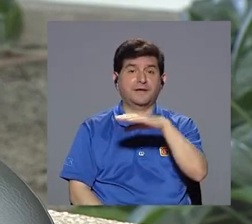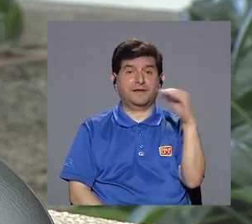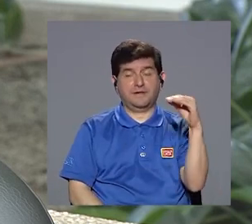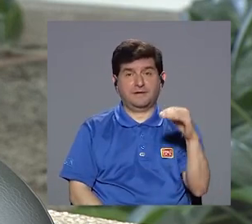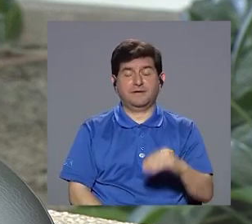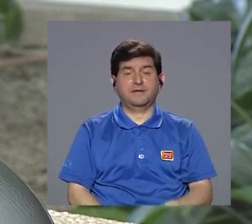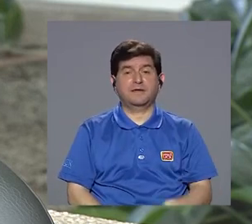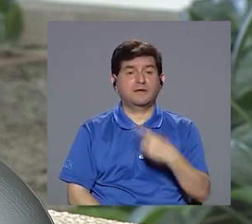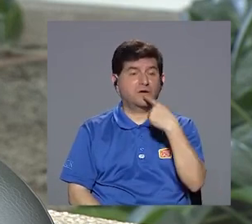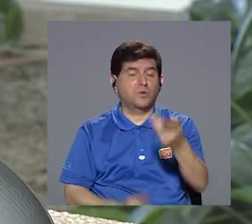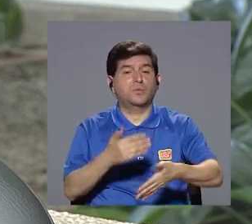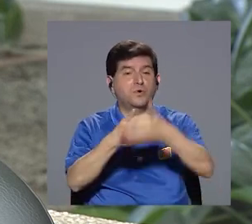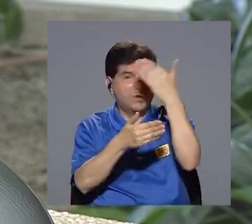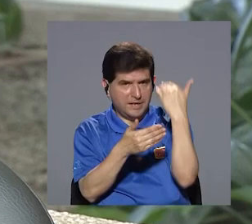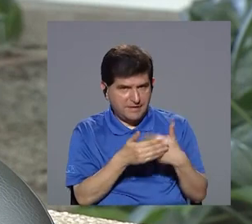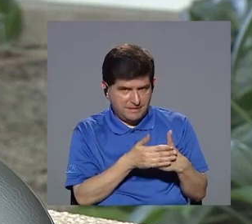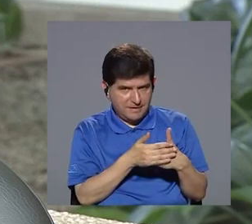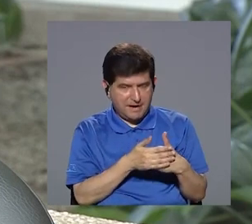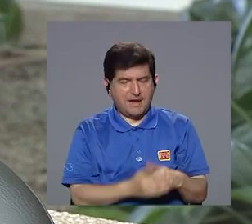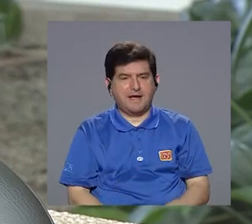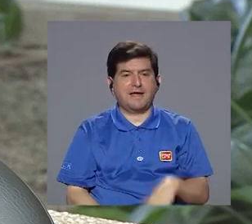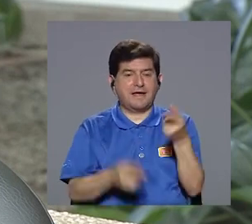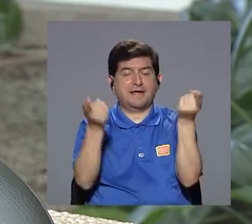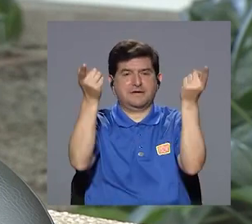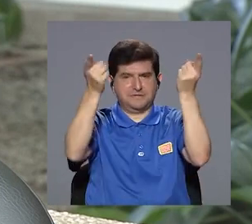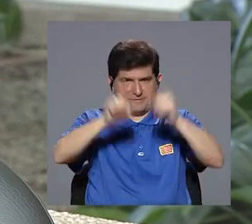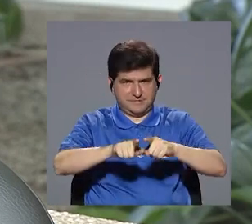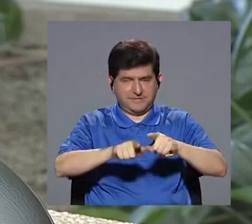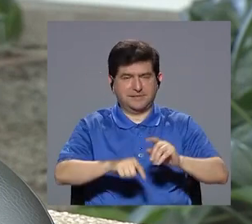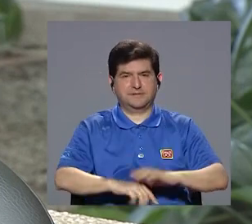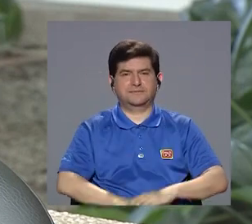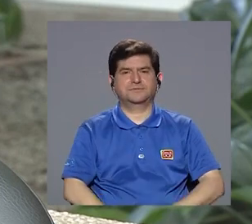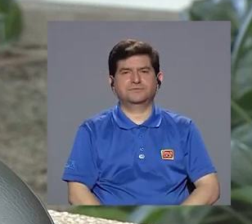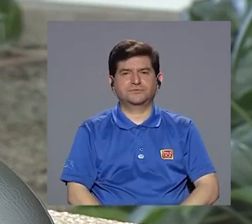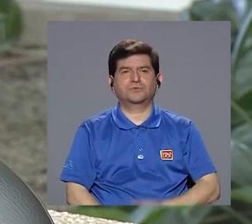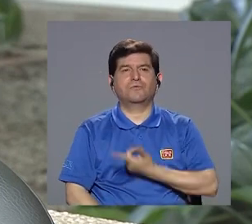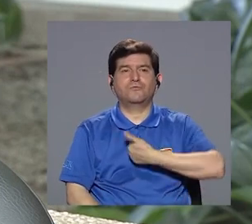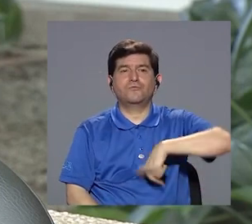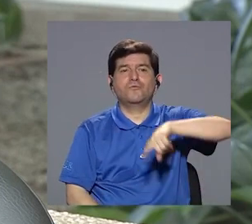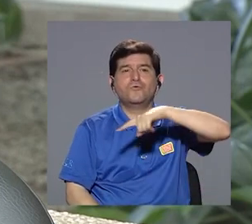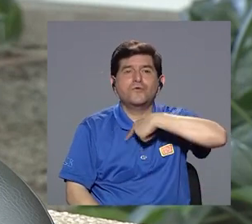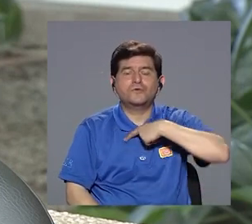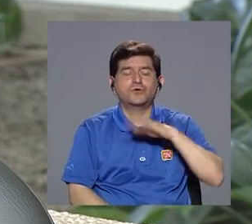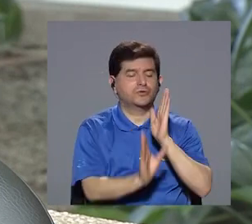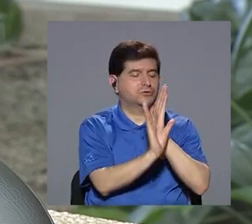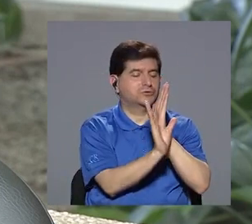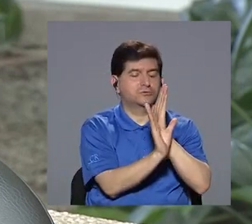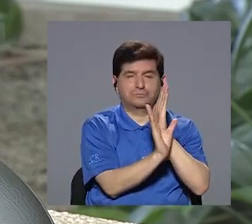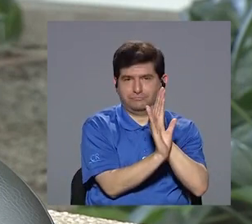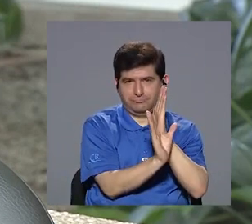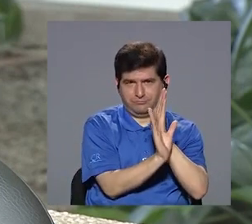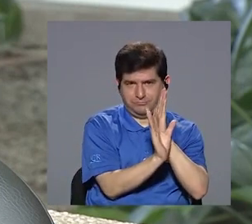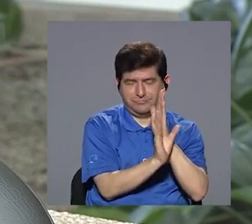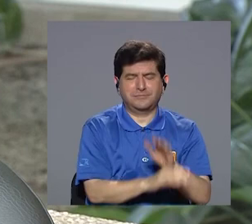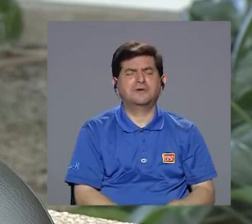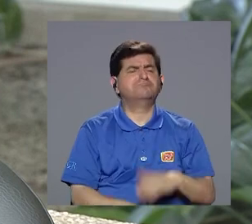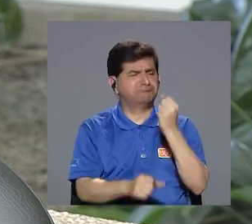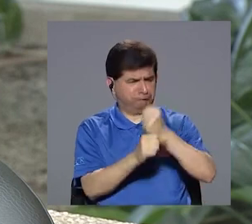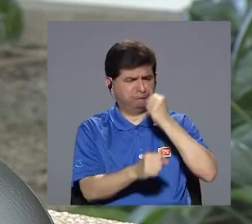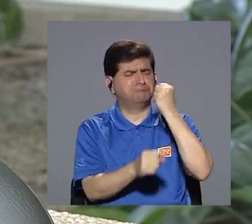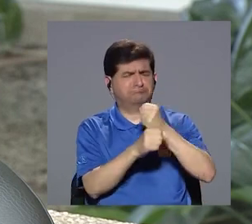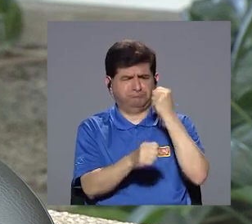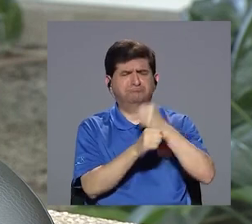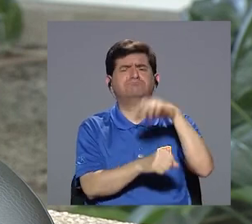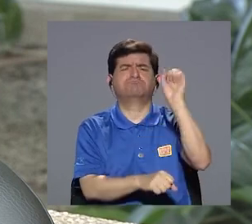y como te comentaba, en estos casos nosotros a nivel psicológico uh-huh.